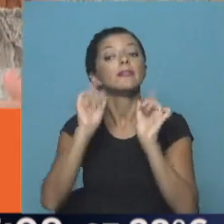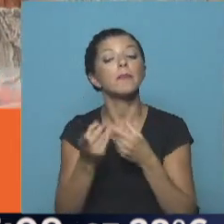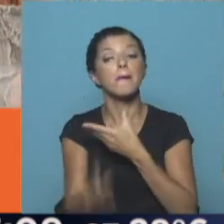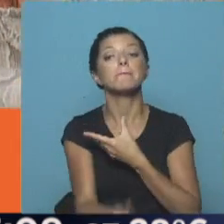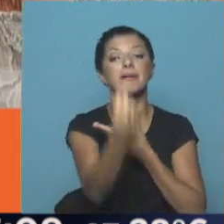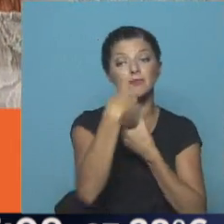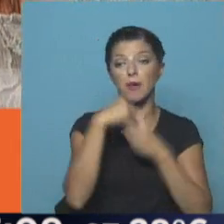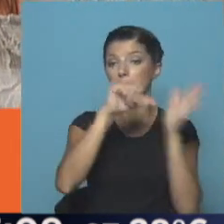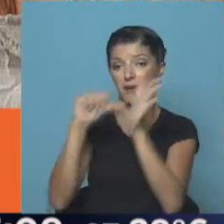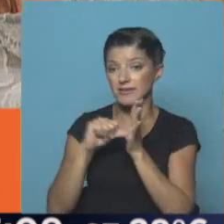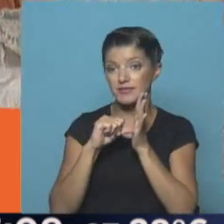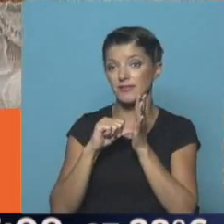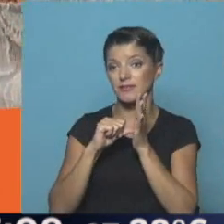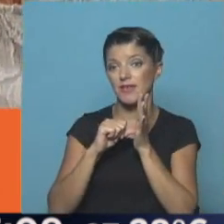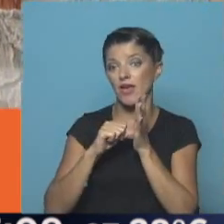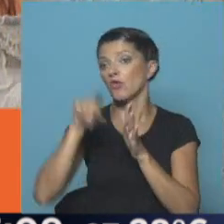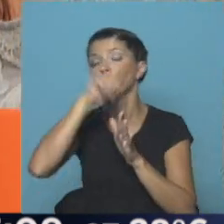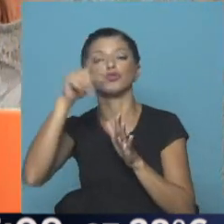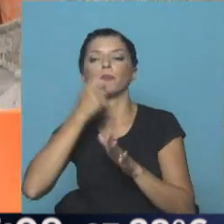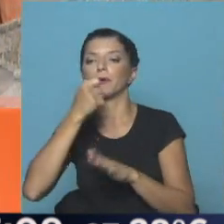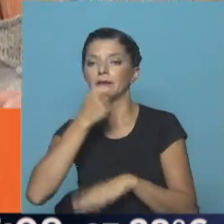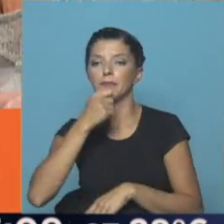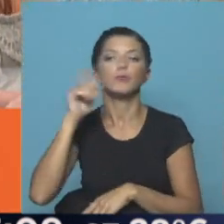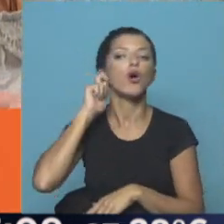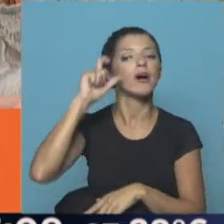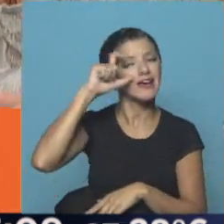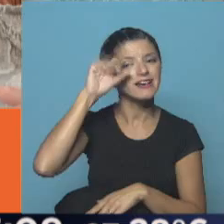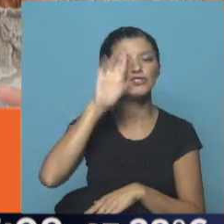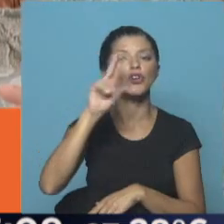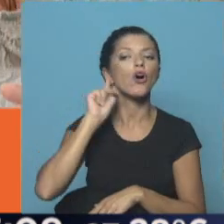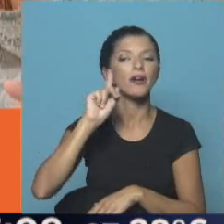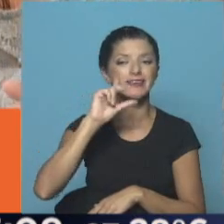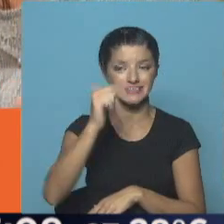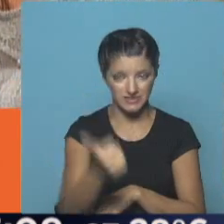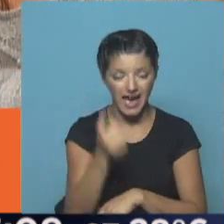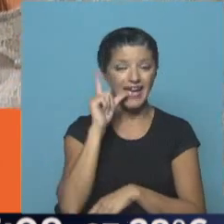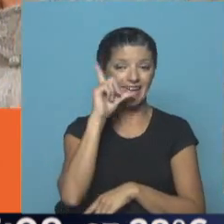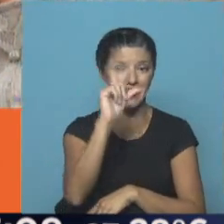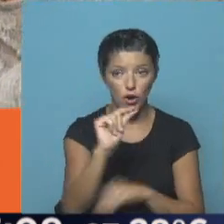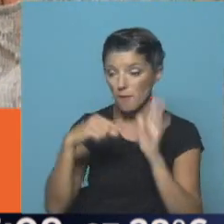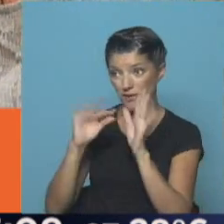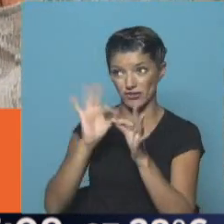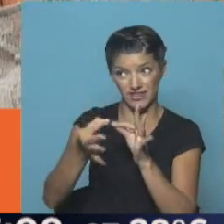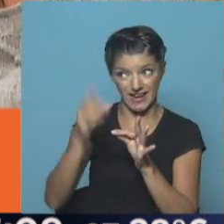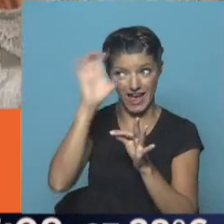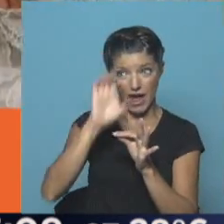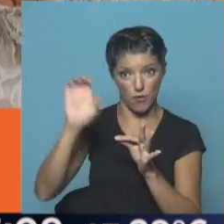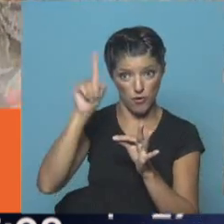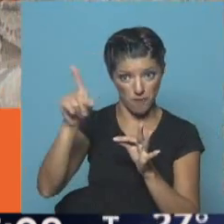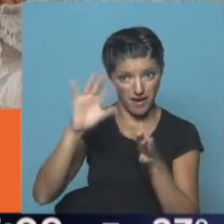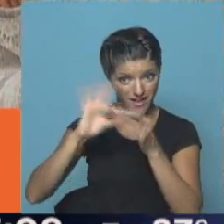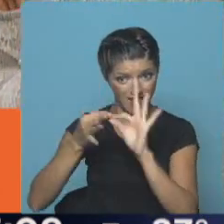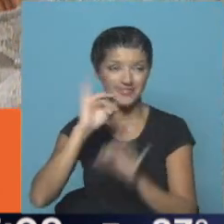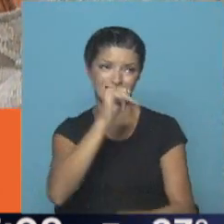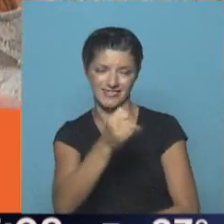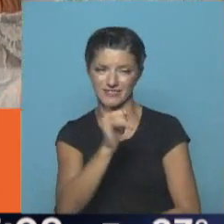participar países que no son de la Unión Europea, como por ejemplo Georgia, que está muy lejos. Pero está muy cerca de Europa. Pero está muy cerca de Europa. Claro.